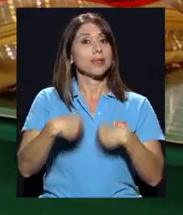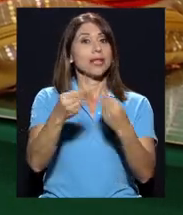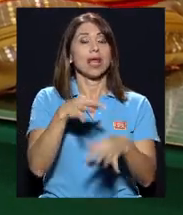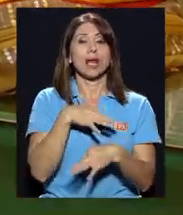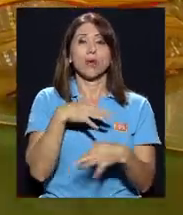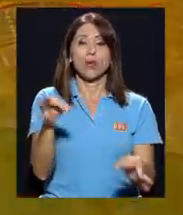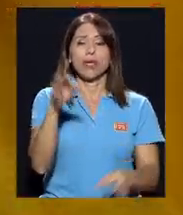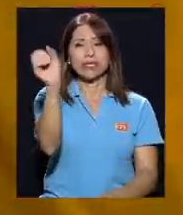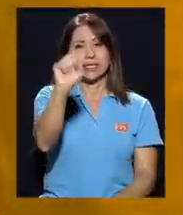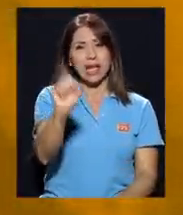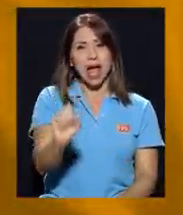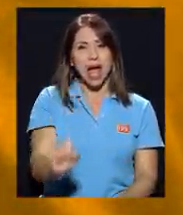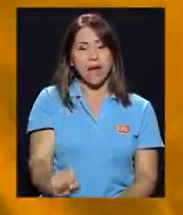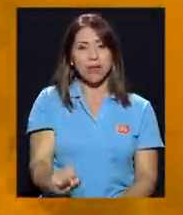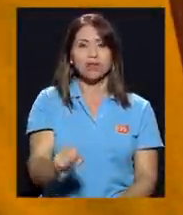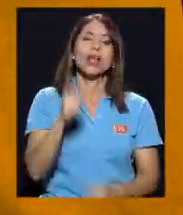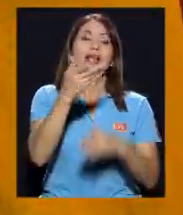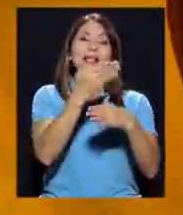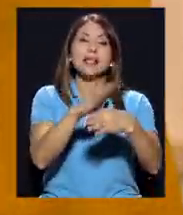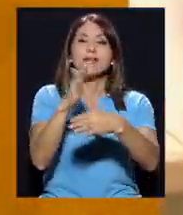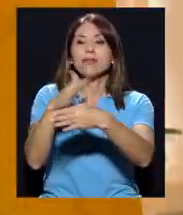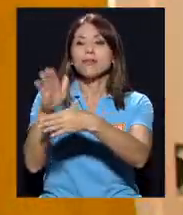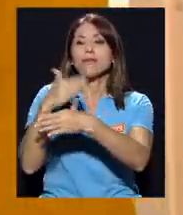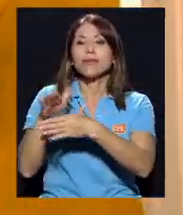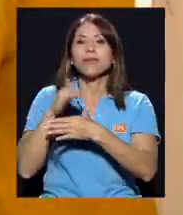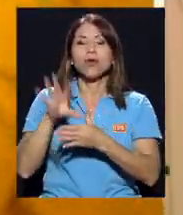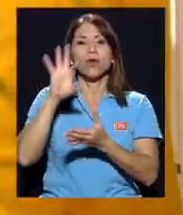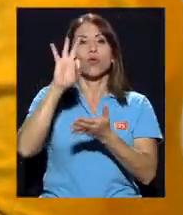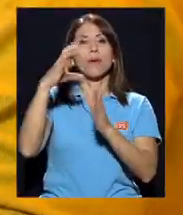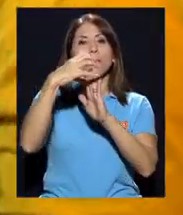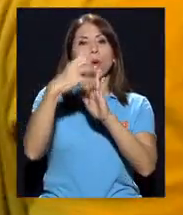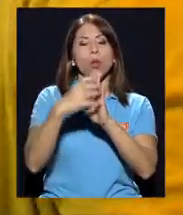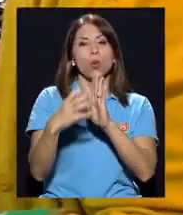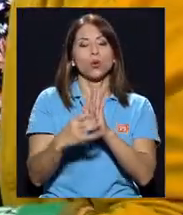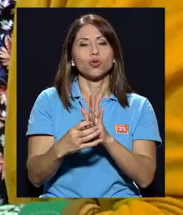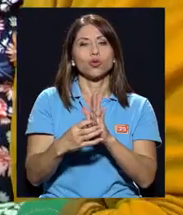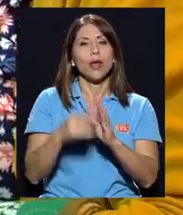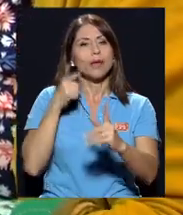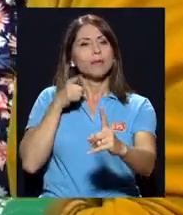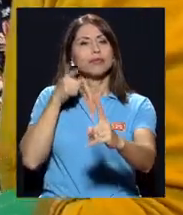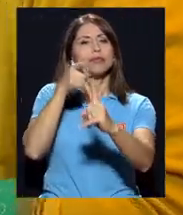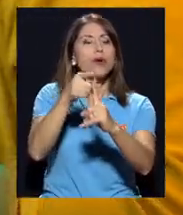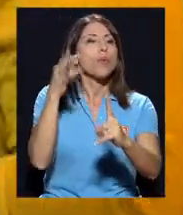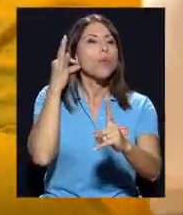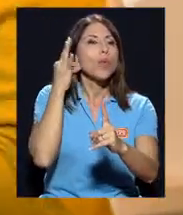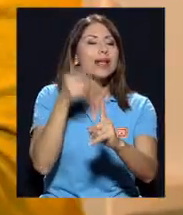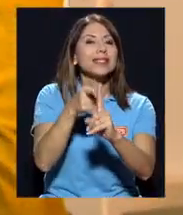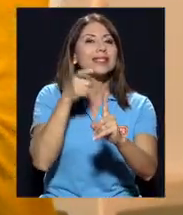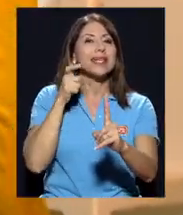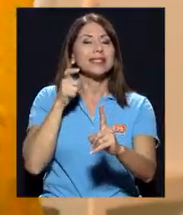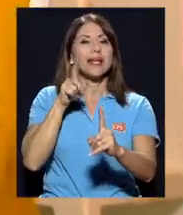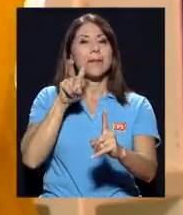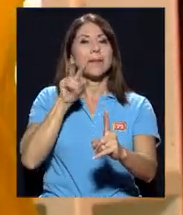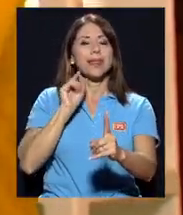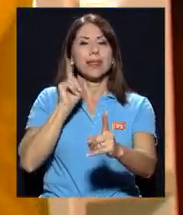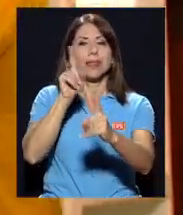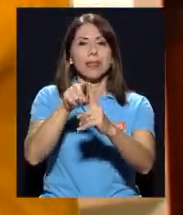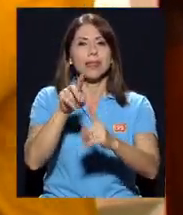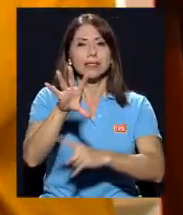todos los sábados y está dividido en 9 módulos y va dirigido a mujeres entre los 20 y 50